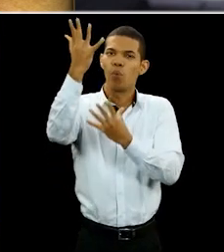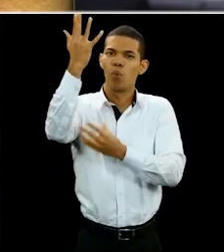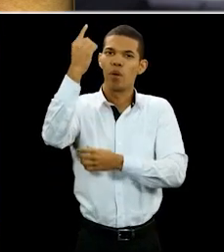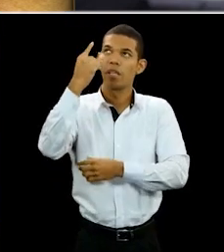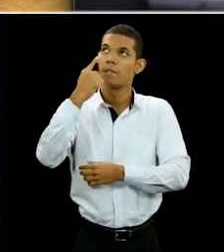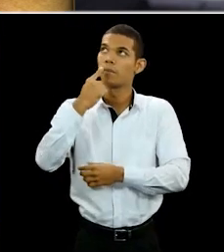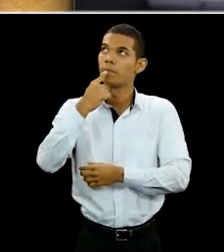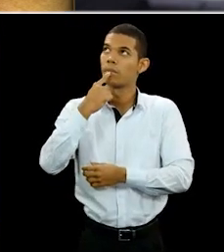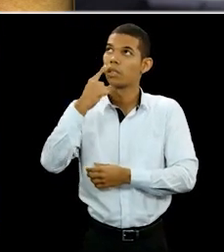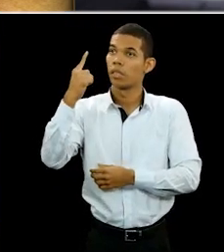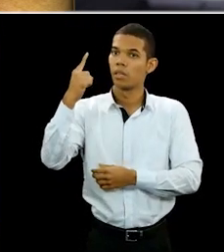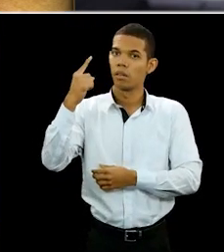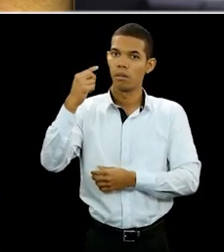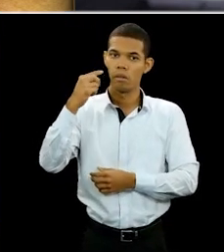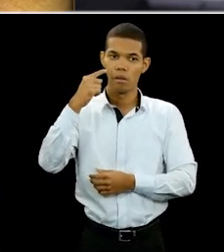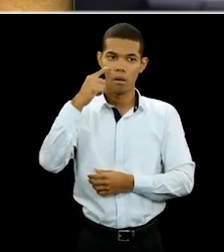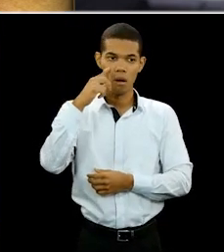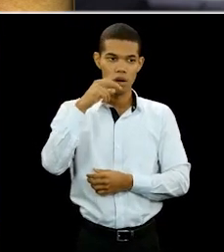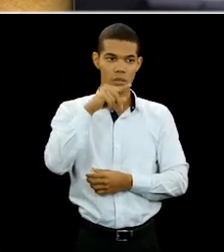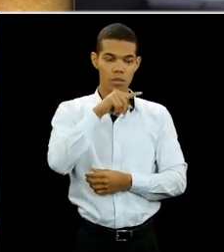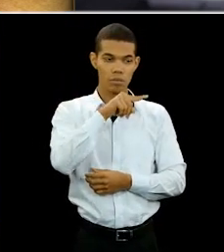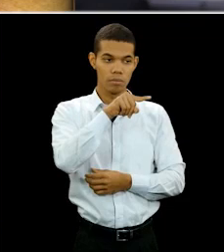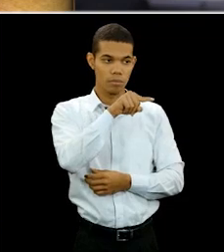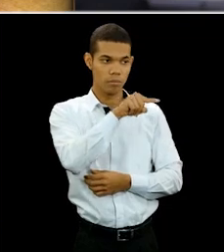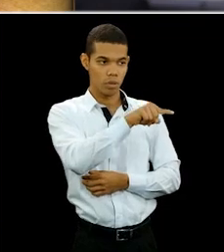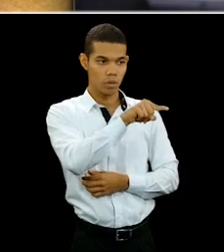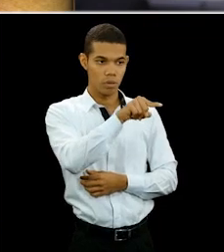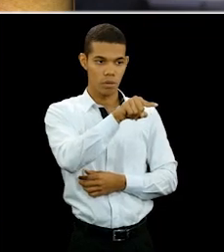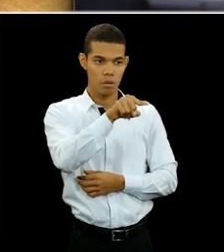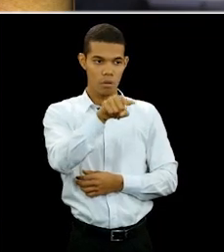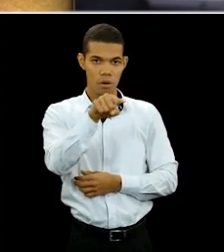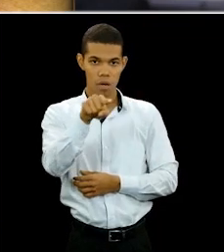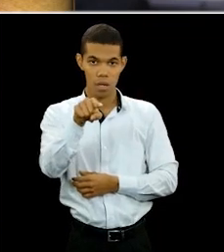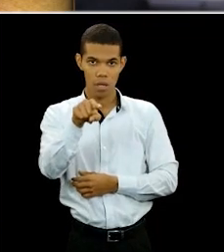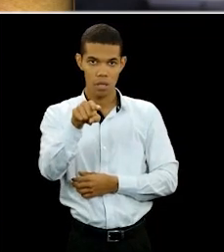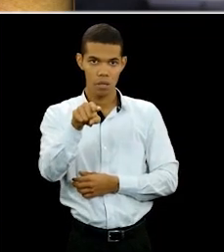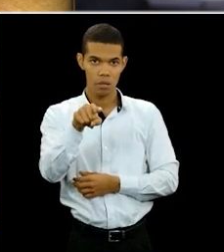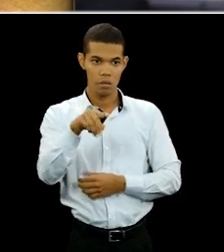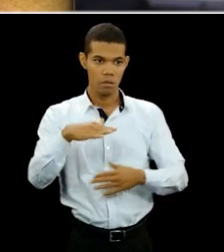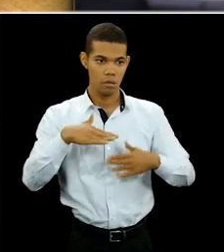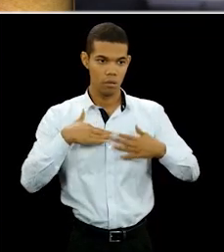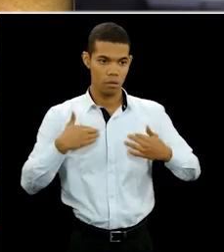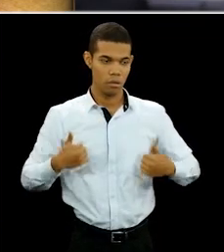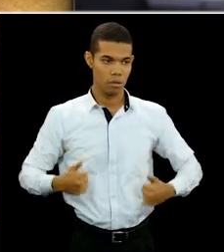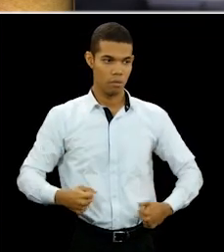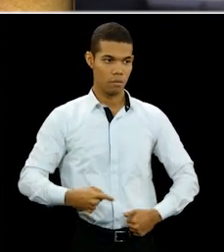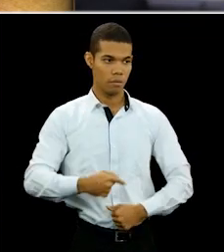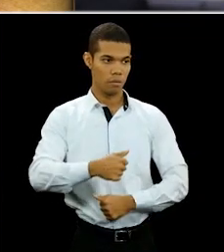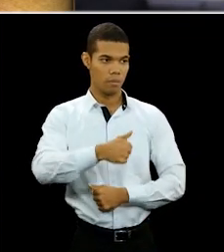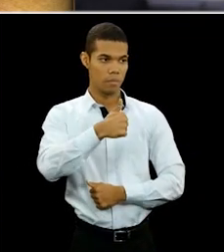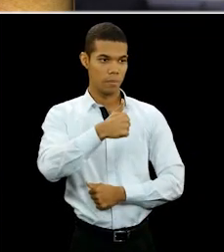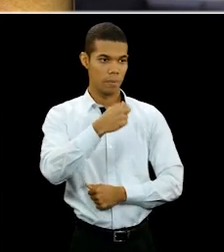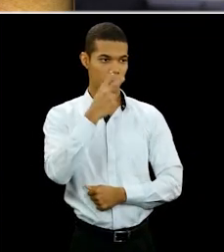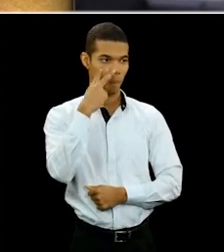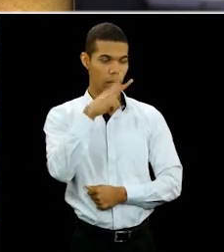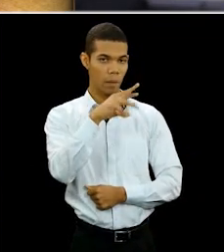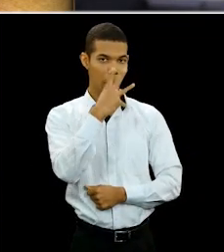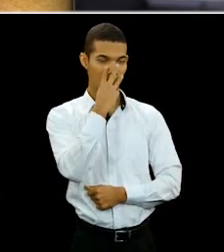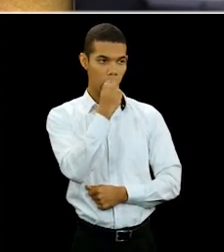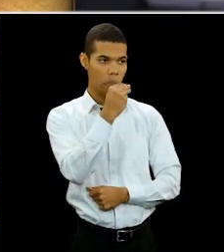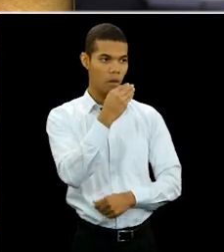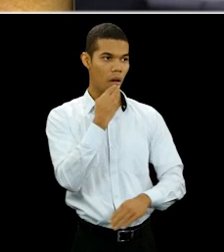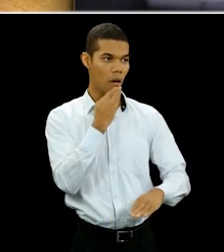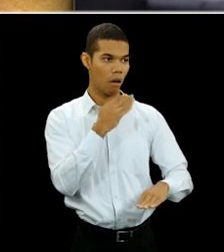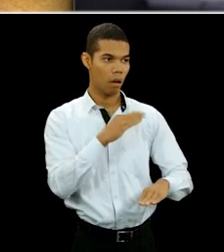hombre has visto las cosas que los ancianos de la casa de Israel hacen en tinieblas cada uno en las cámaras pintadas